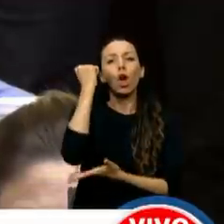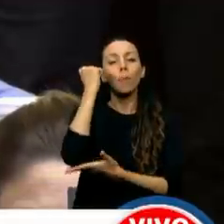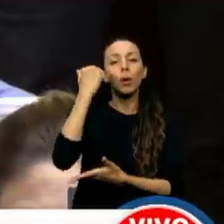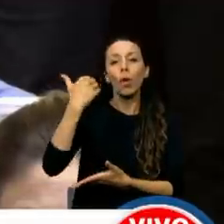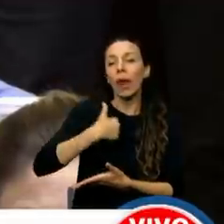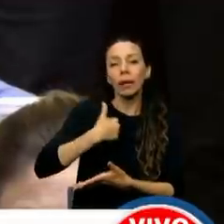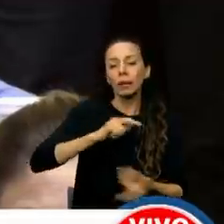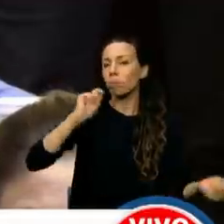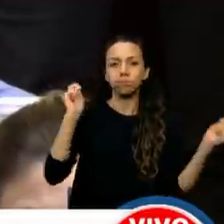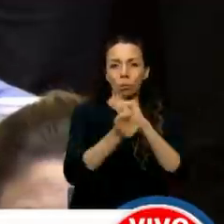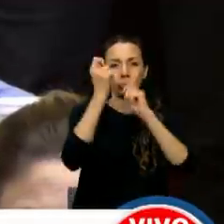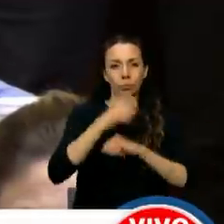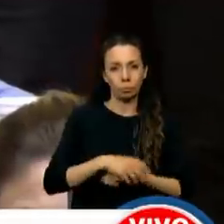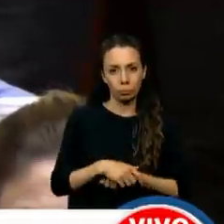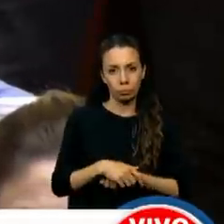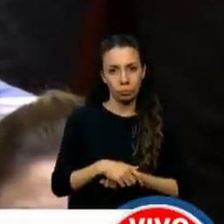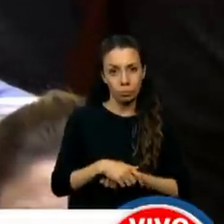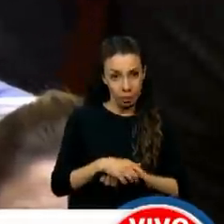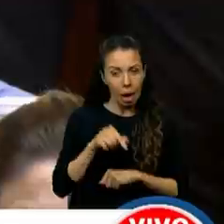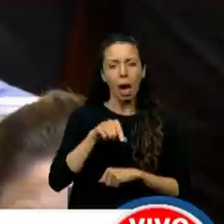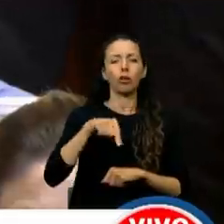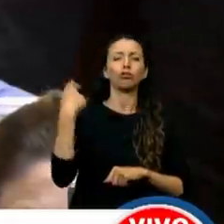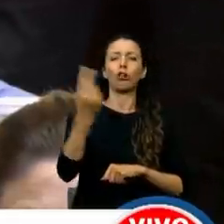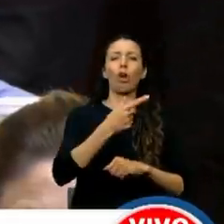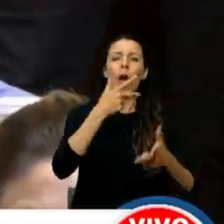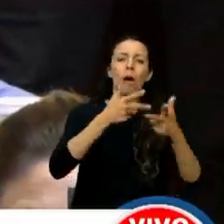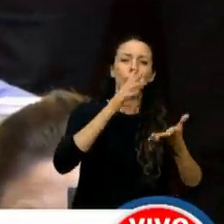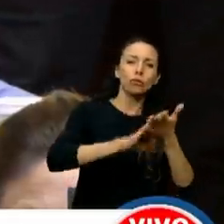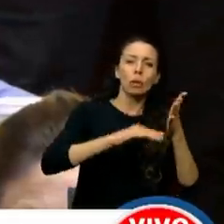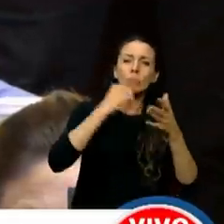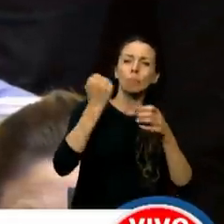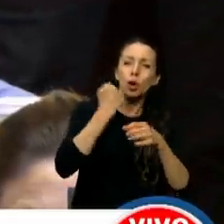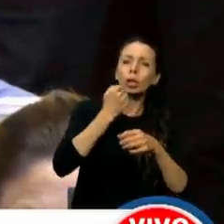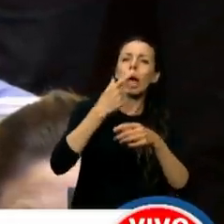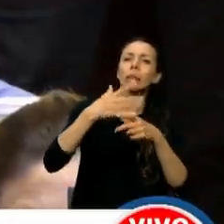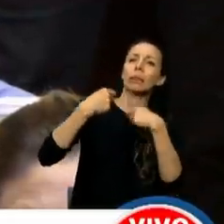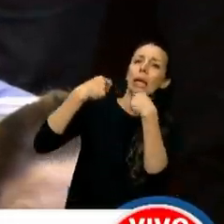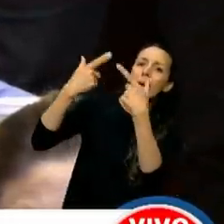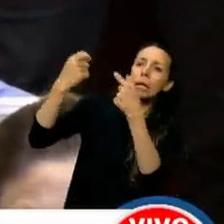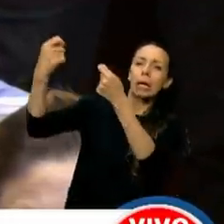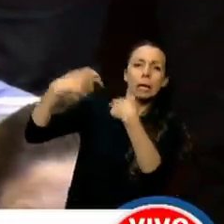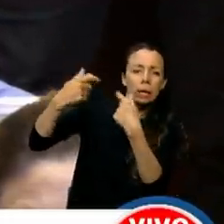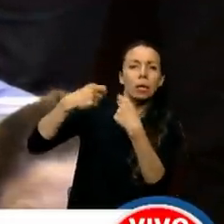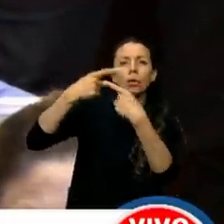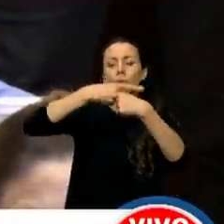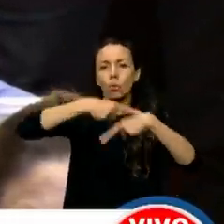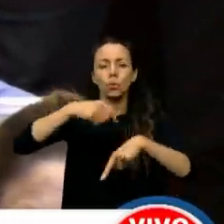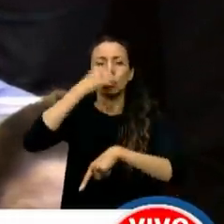del cuidado que hay que tener de la promoción y el fomento que tenemos que tener con los exportadores con las exportaciones pero